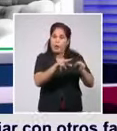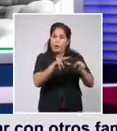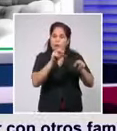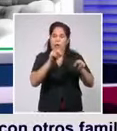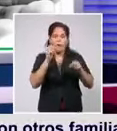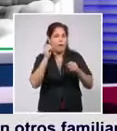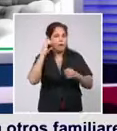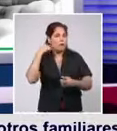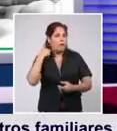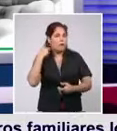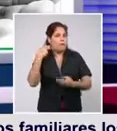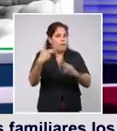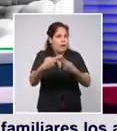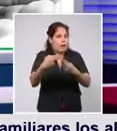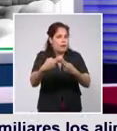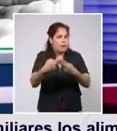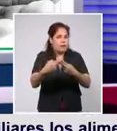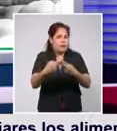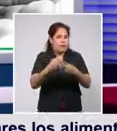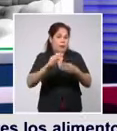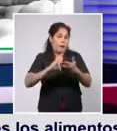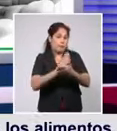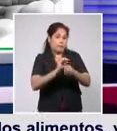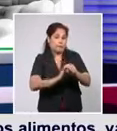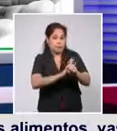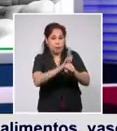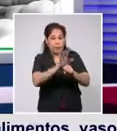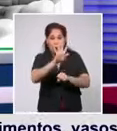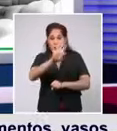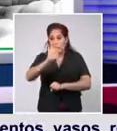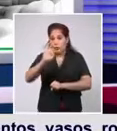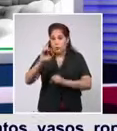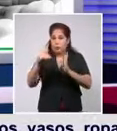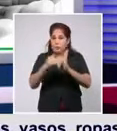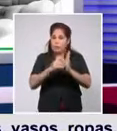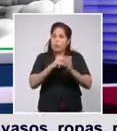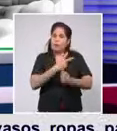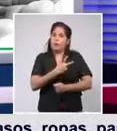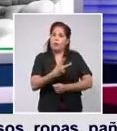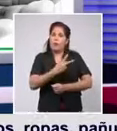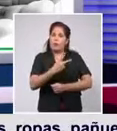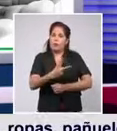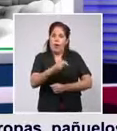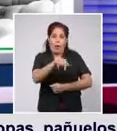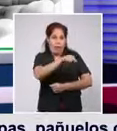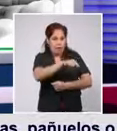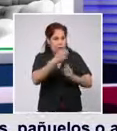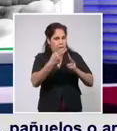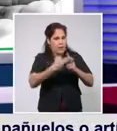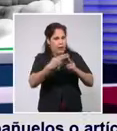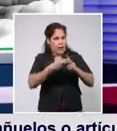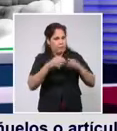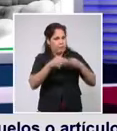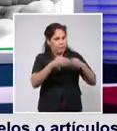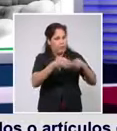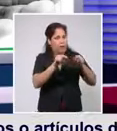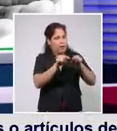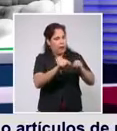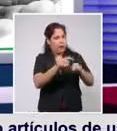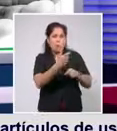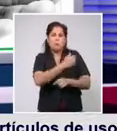esperanza también contra la COVID-19, 48.000 voluntarios en el oriente del país poniendo su hombro para recibir